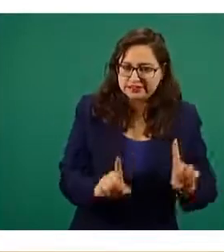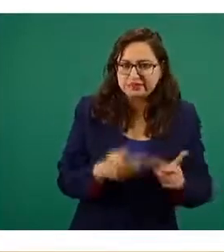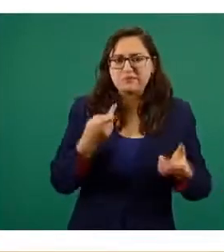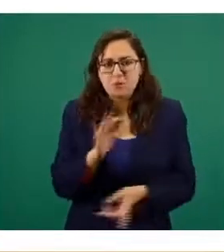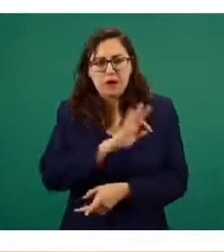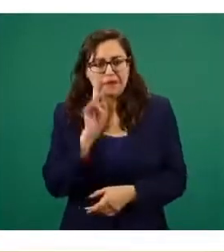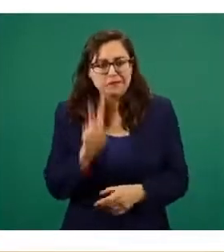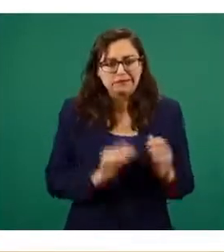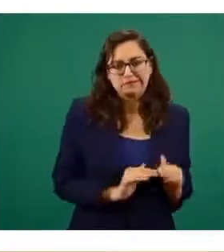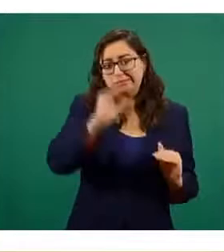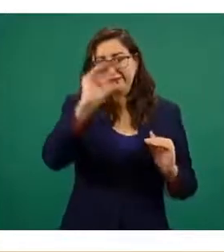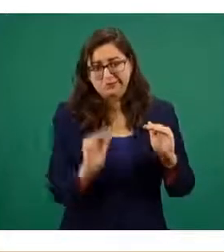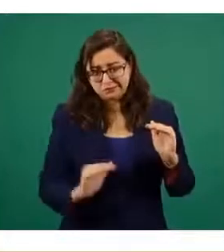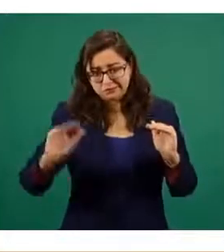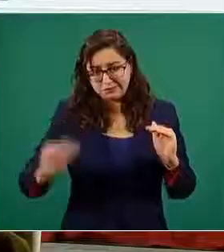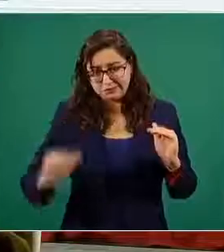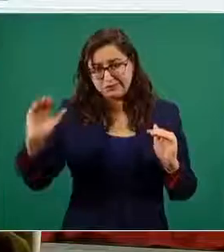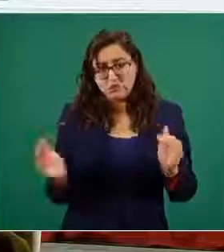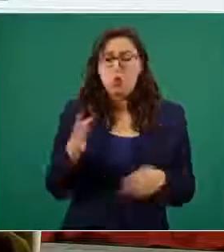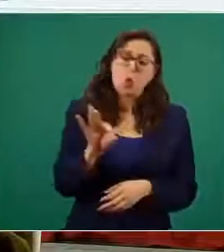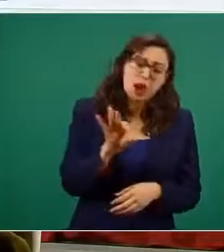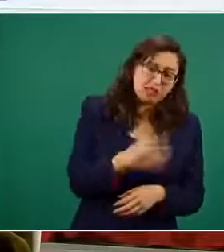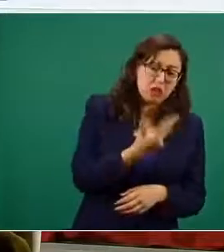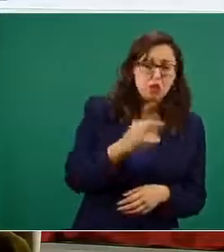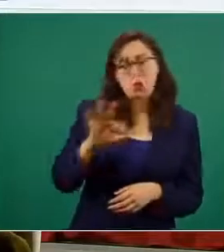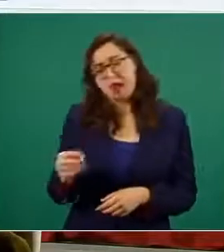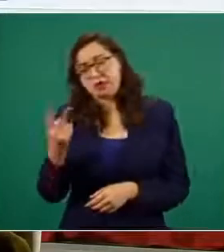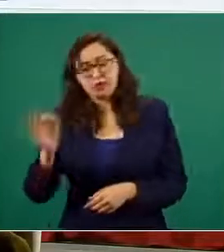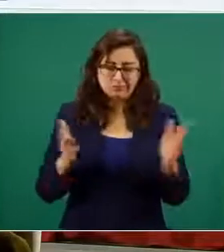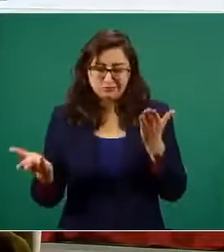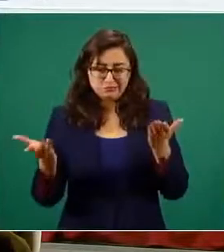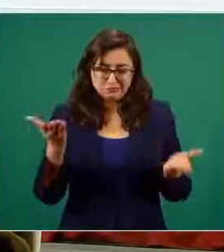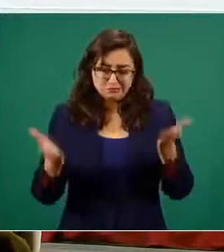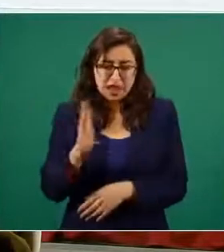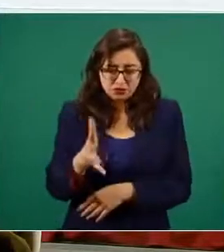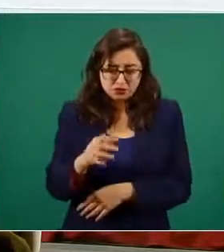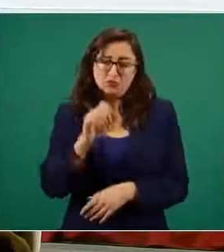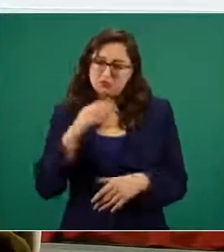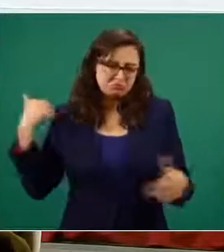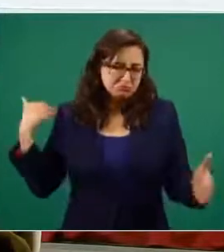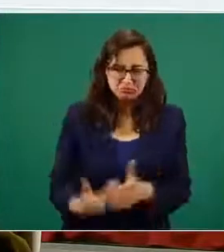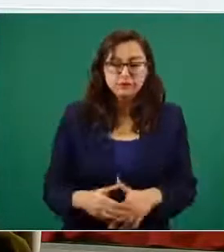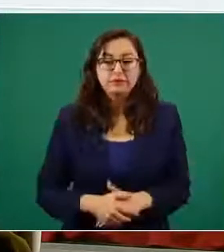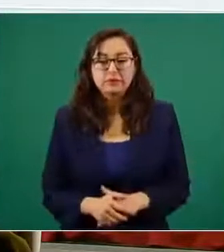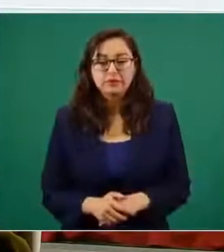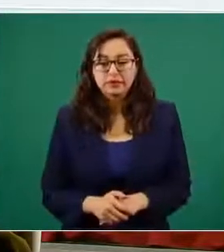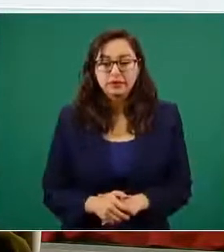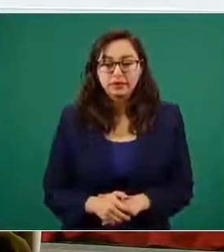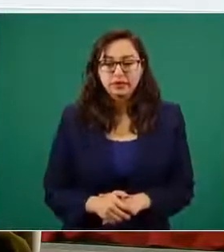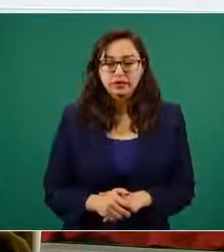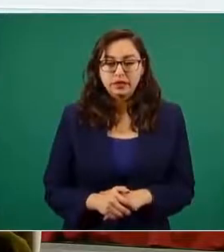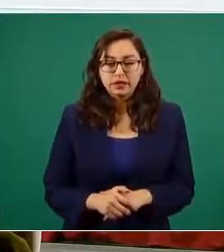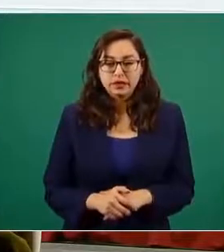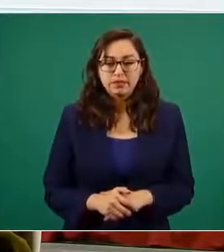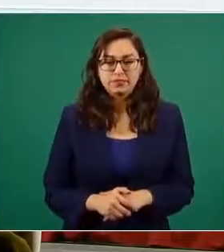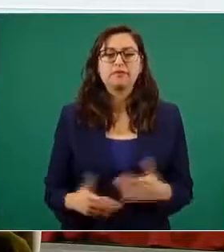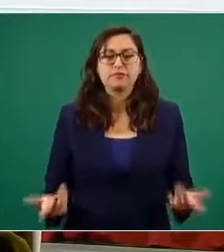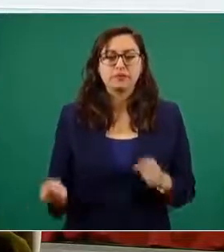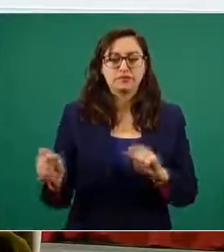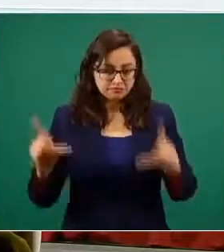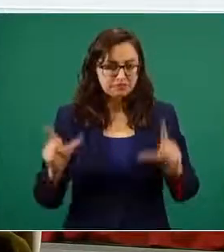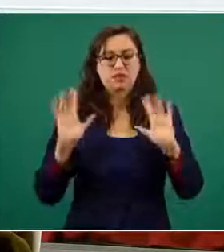pero en general alrededor de 38 o hasta 43%. En este momento, 42%. La siguiente, por favor. Esta gráfica, que en ocasiones la habíamos presentado, la vamos a incorporar